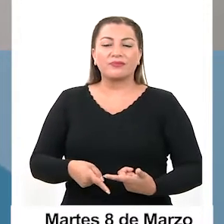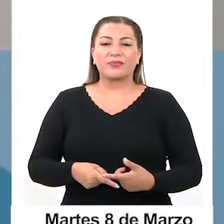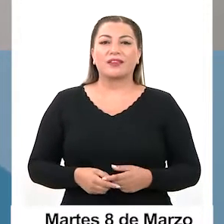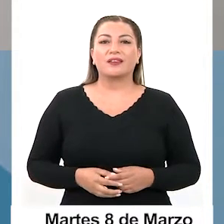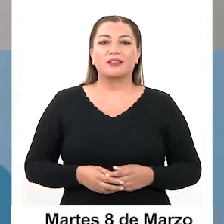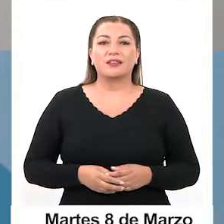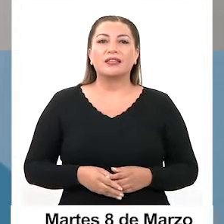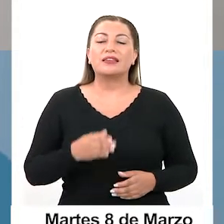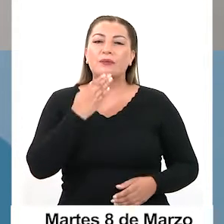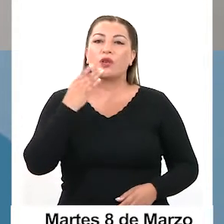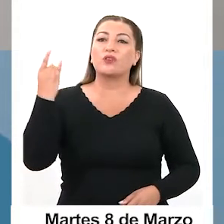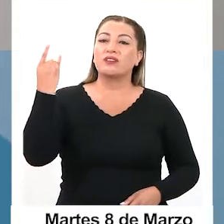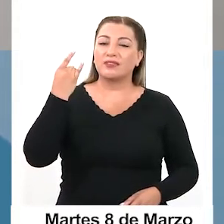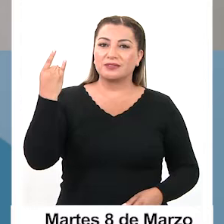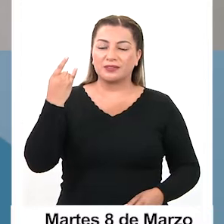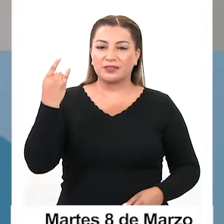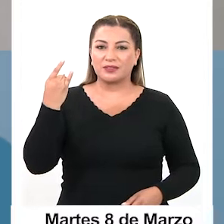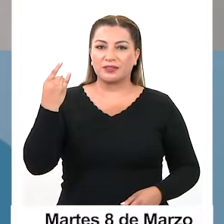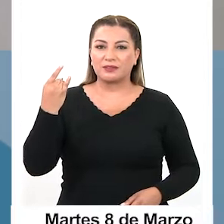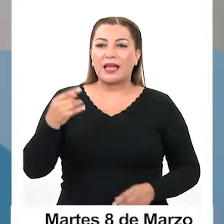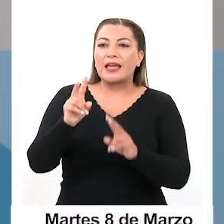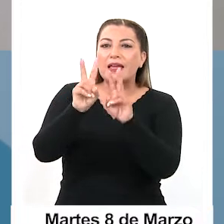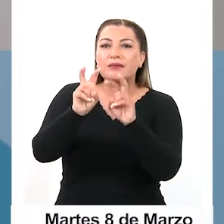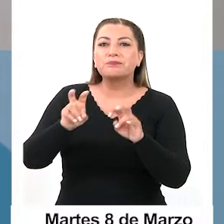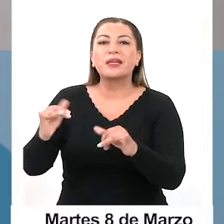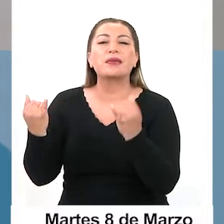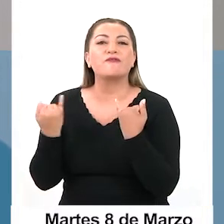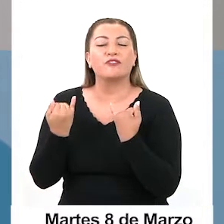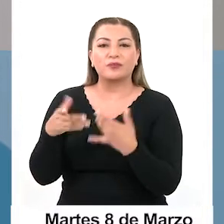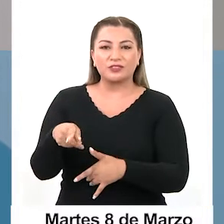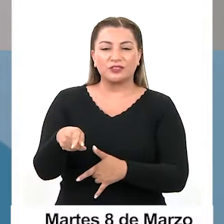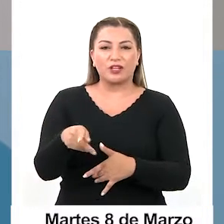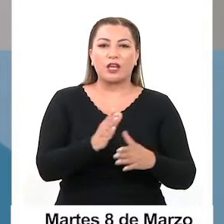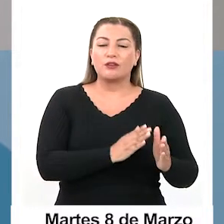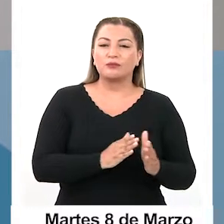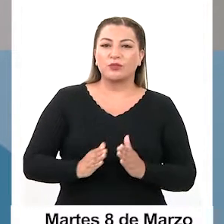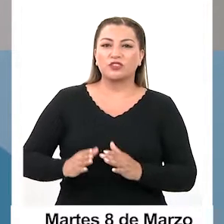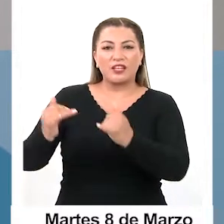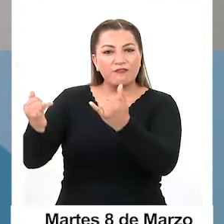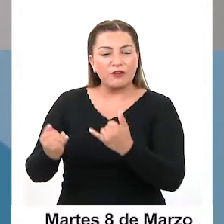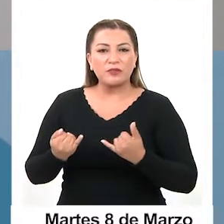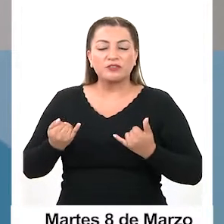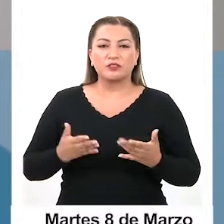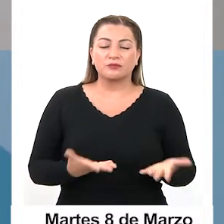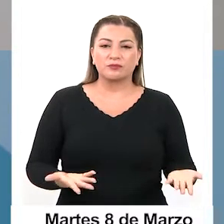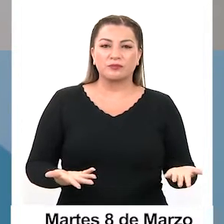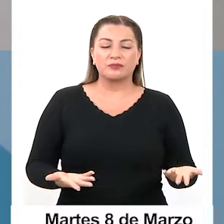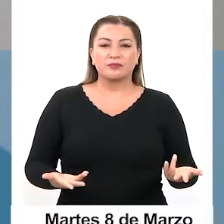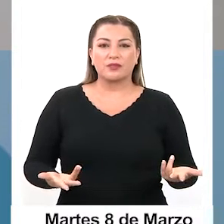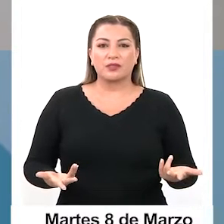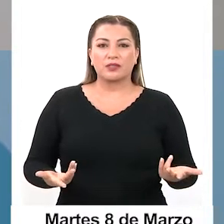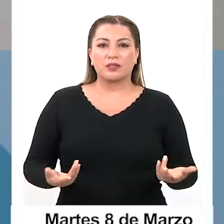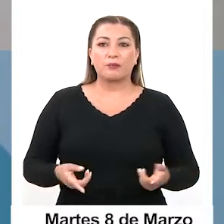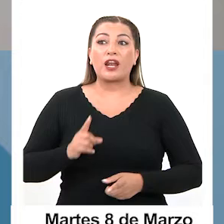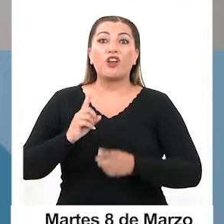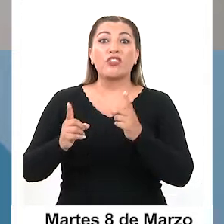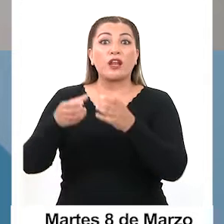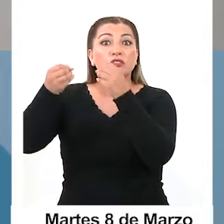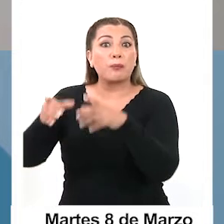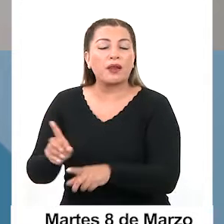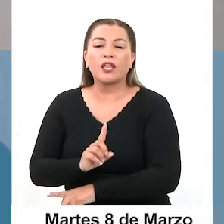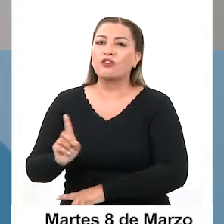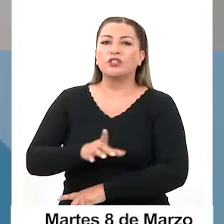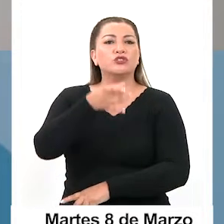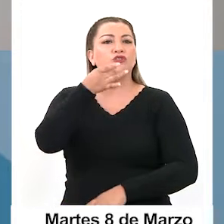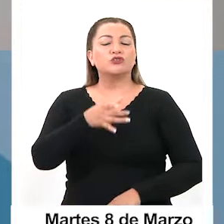la capacidad de las universidades, sobre todo en análisis de información, en procesamiento de información, para que esos diálogos no se pierdan, no